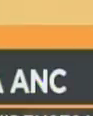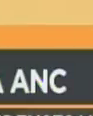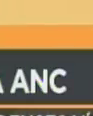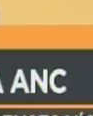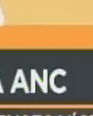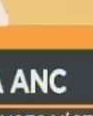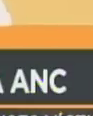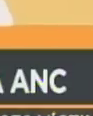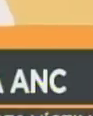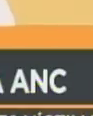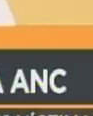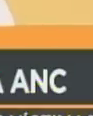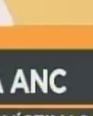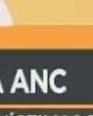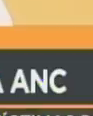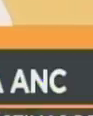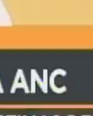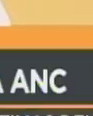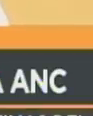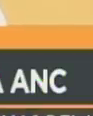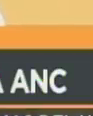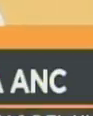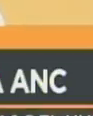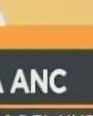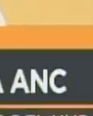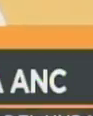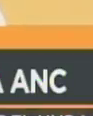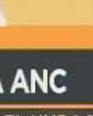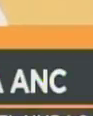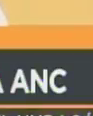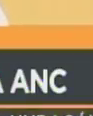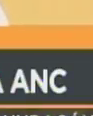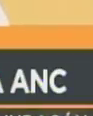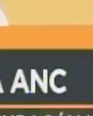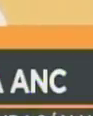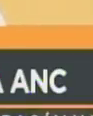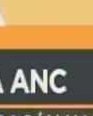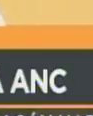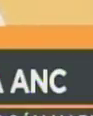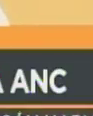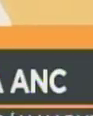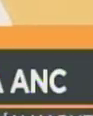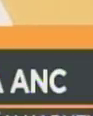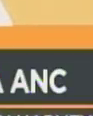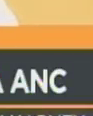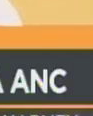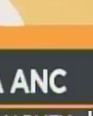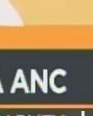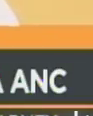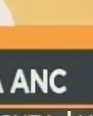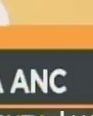tocando desarrollar. La Constitución tiene 350 artículos, tiene